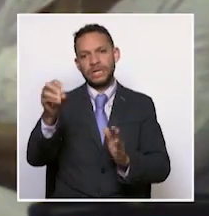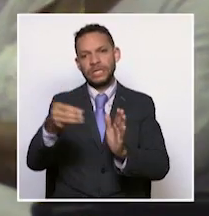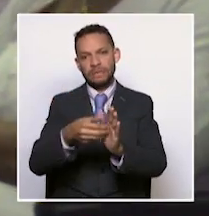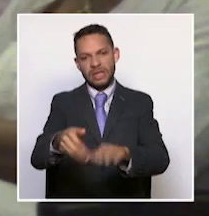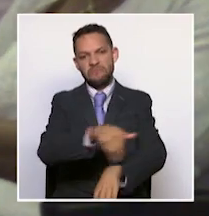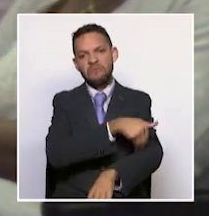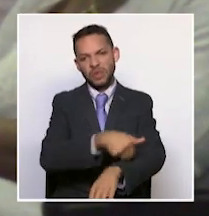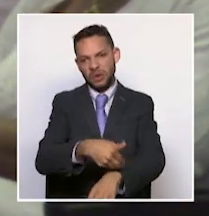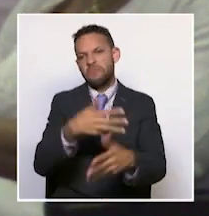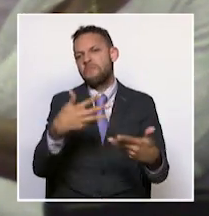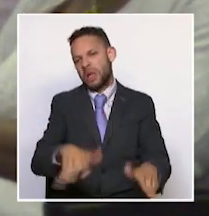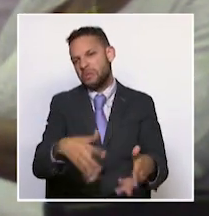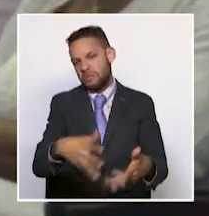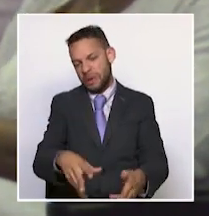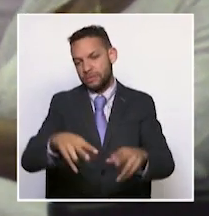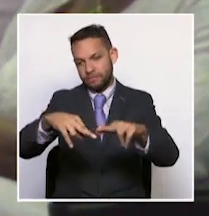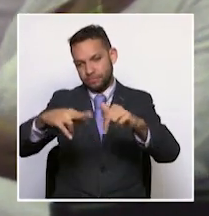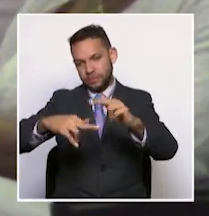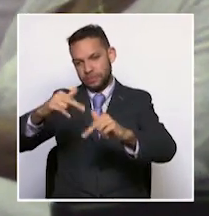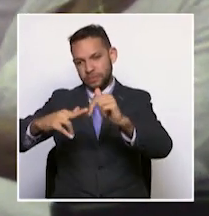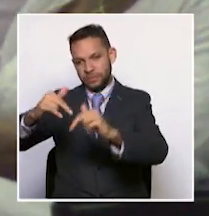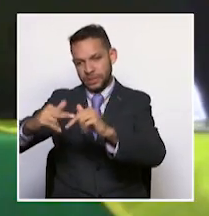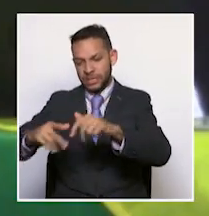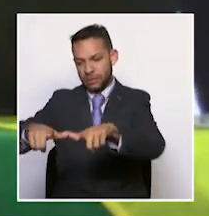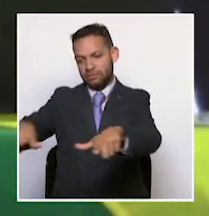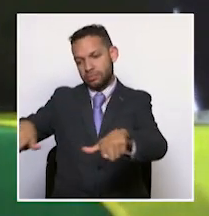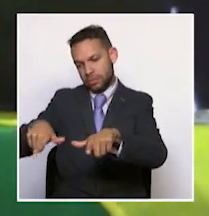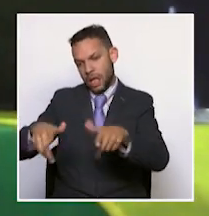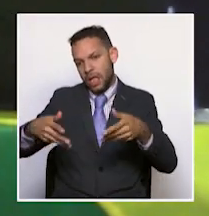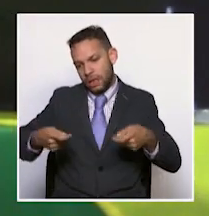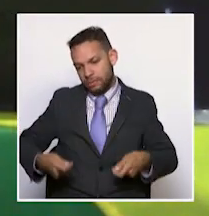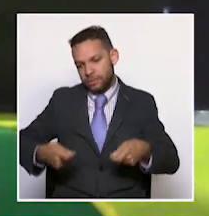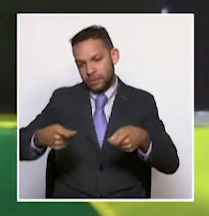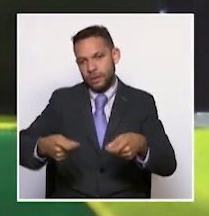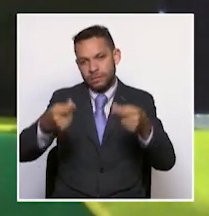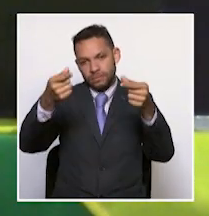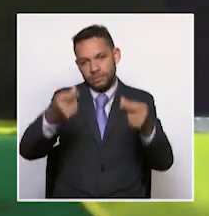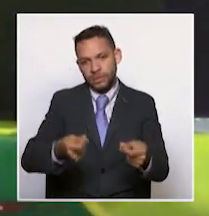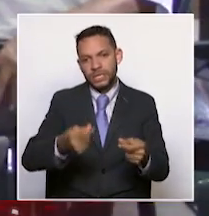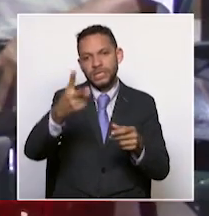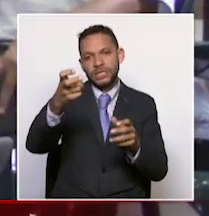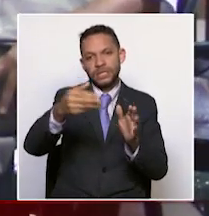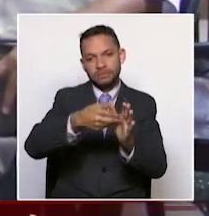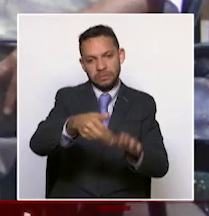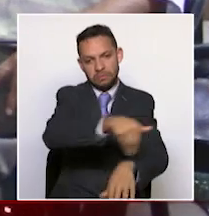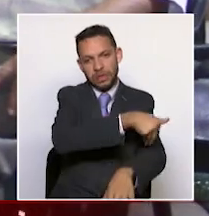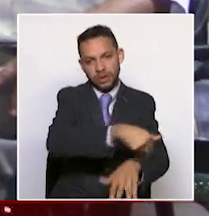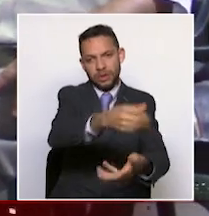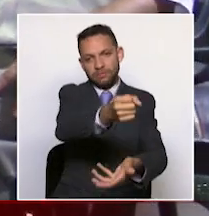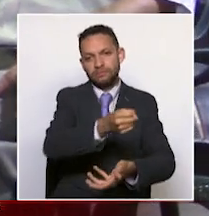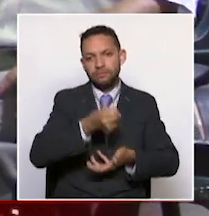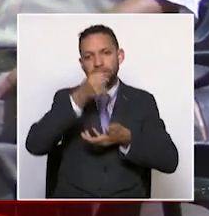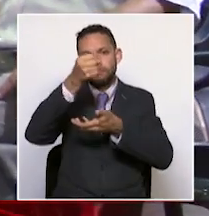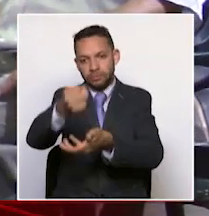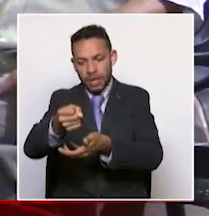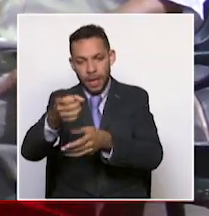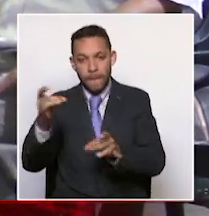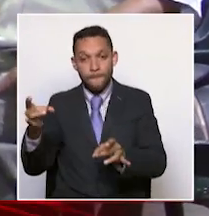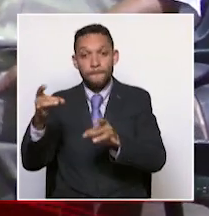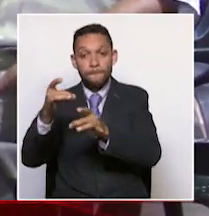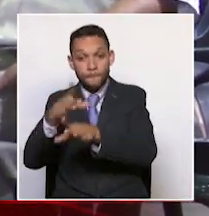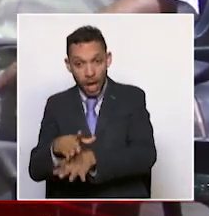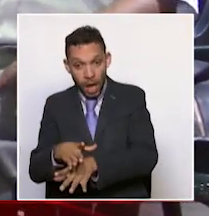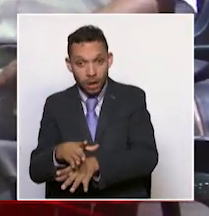de pesos y las obras complementarias que se requerirían en la actualidad generan un sobrecosto de 7.000 millones de pesos, que ni el municipio ni la administración